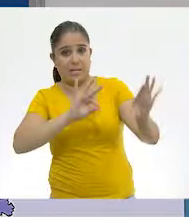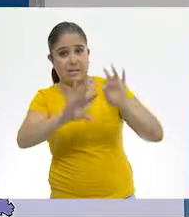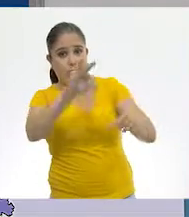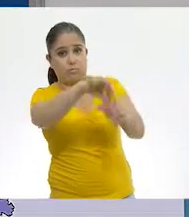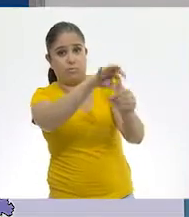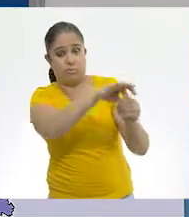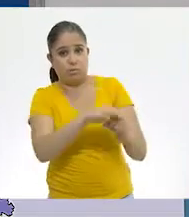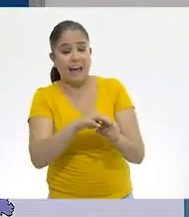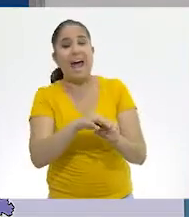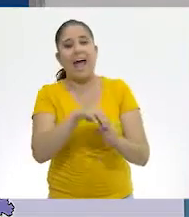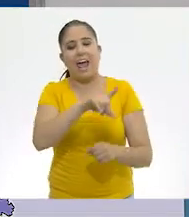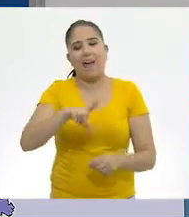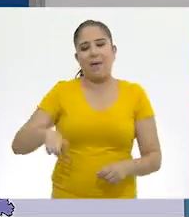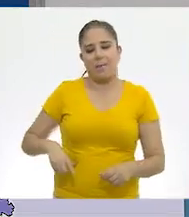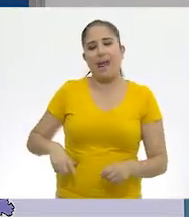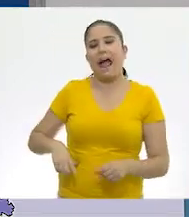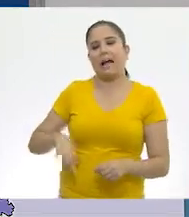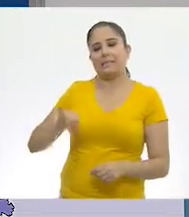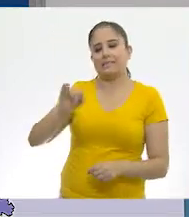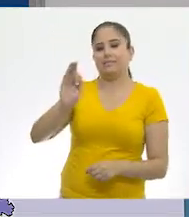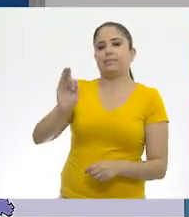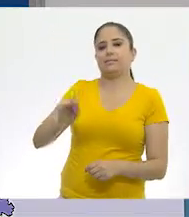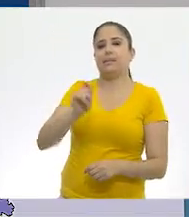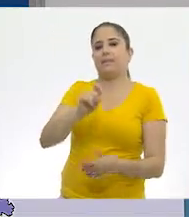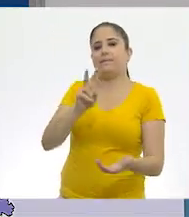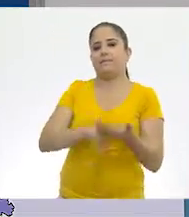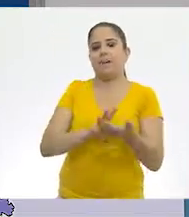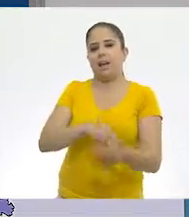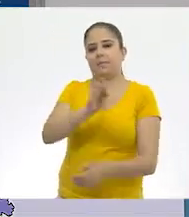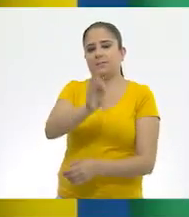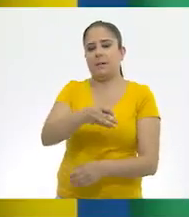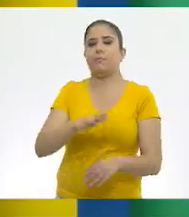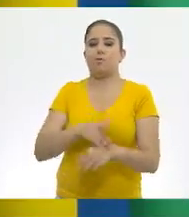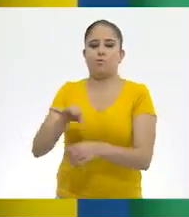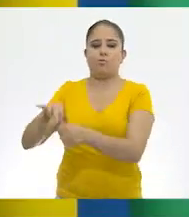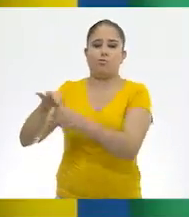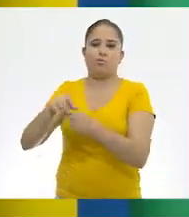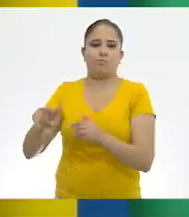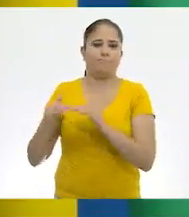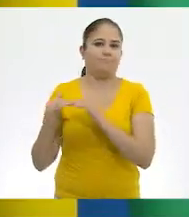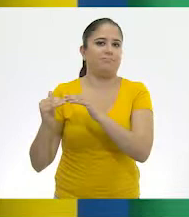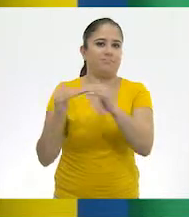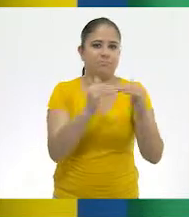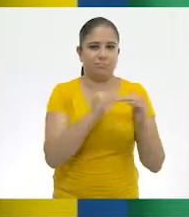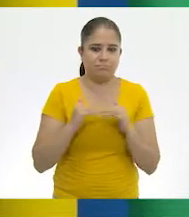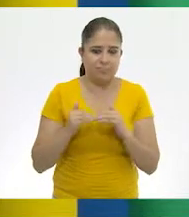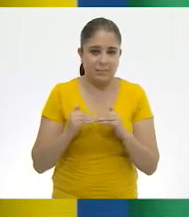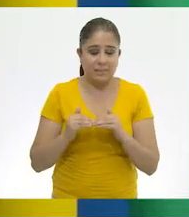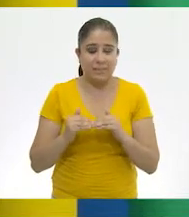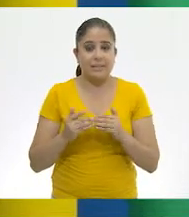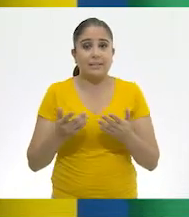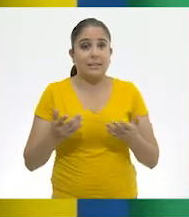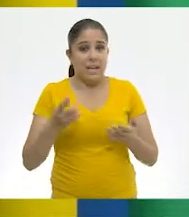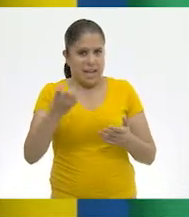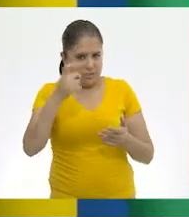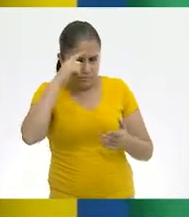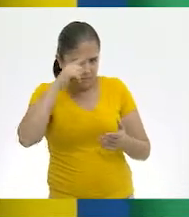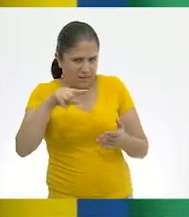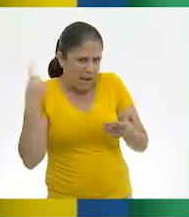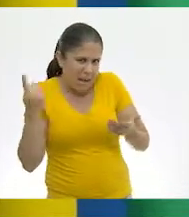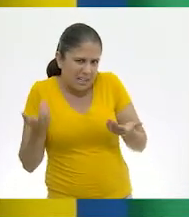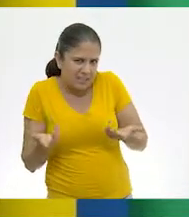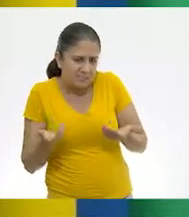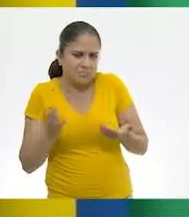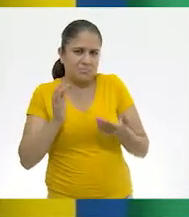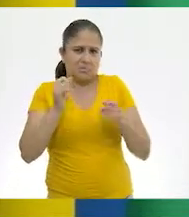entonces el gobierno sería considerado legítimo, válido y aceptable. Bueno, Y esto iba a ser muy fácil, ¿no?